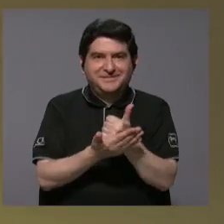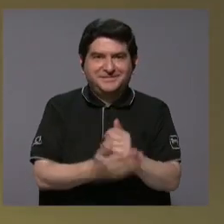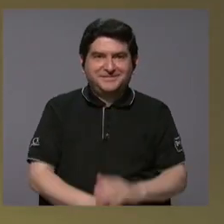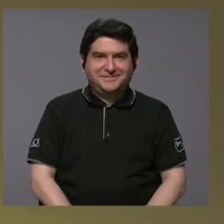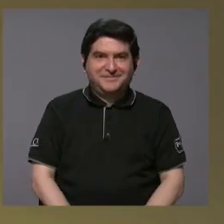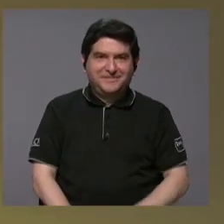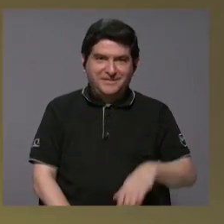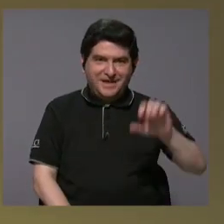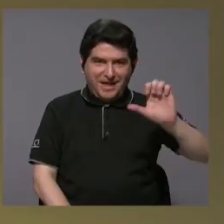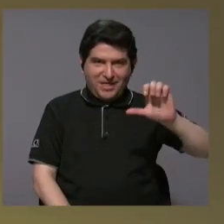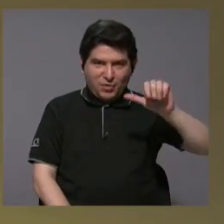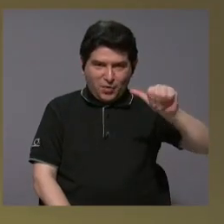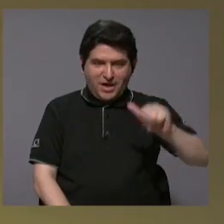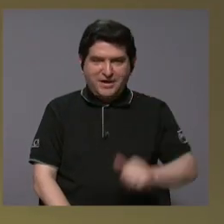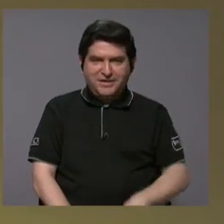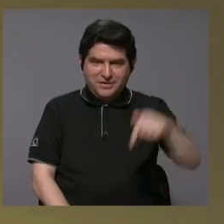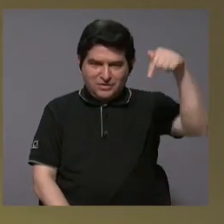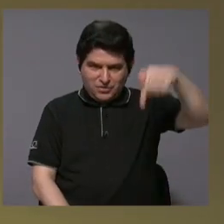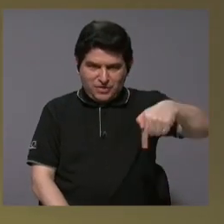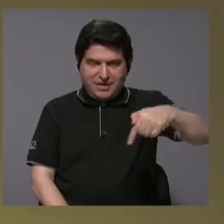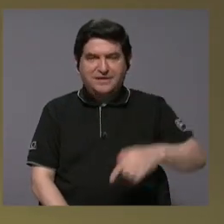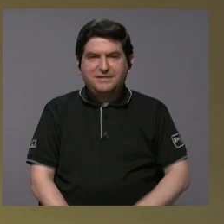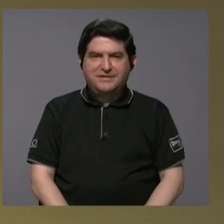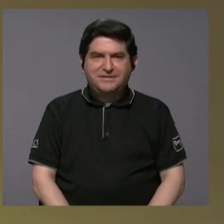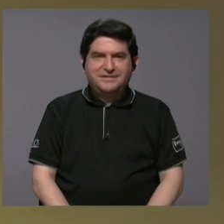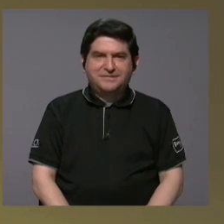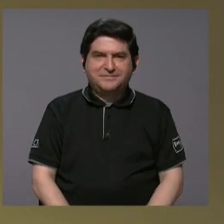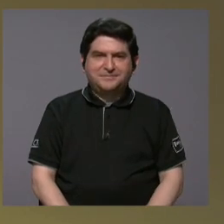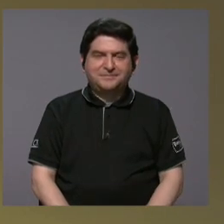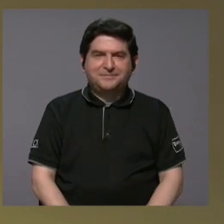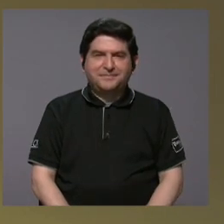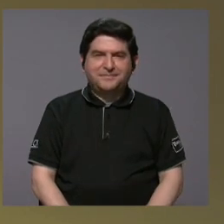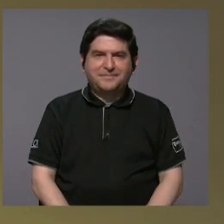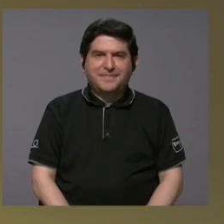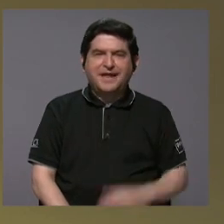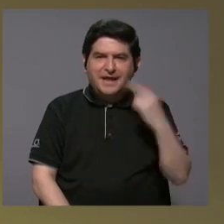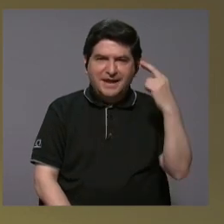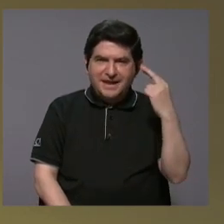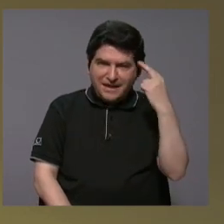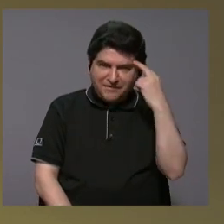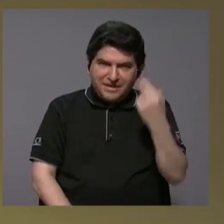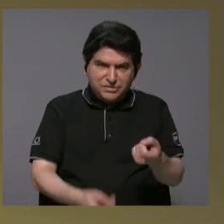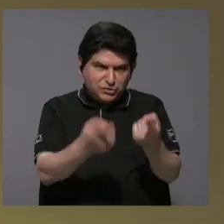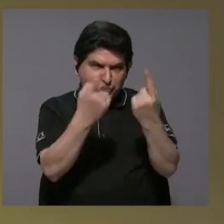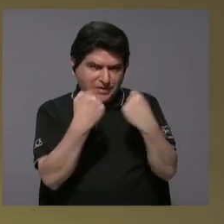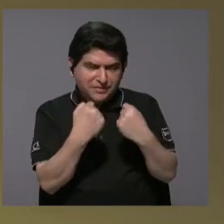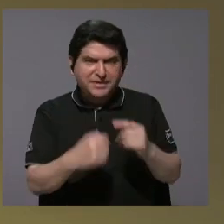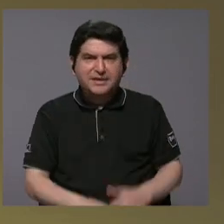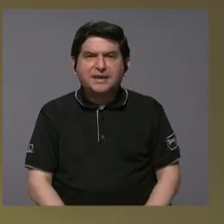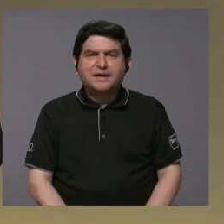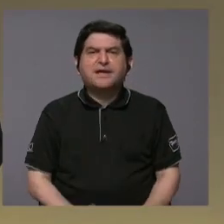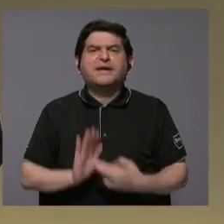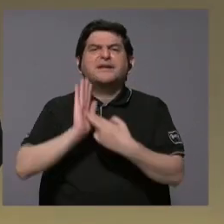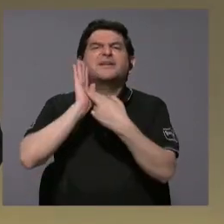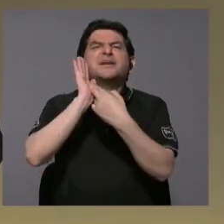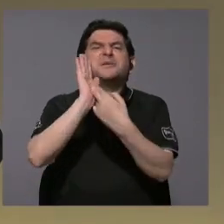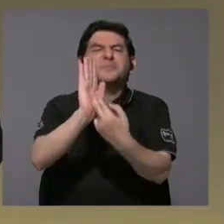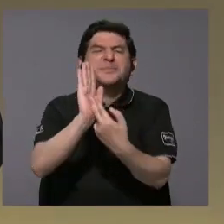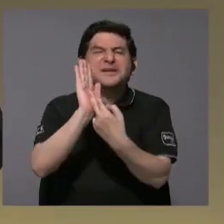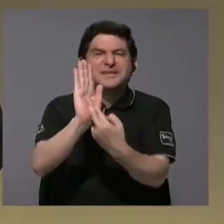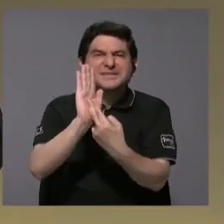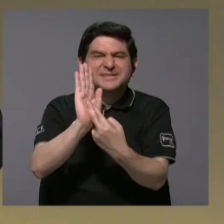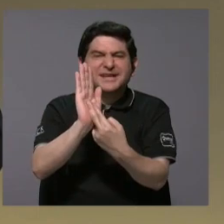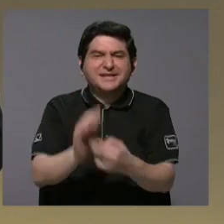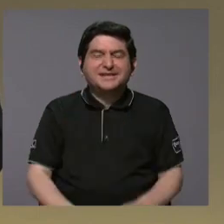Don Eduardo está aquí por don Eduardo, pero también está un poco para representar lo que